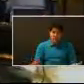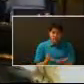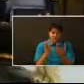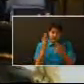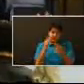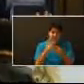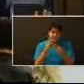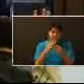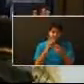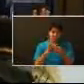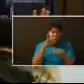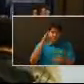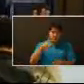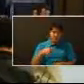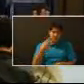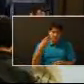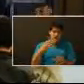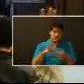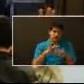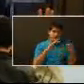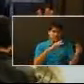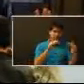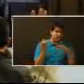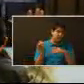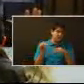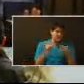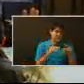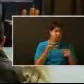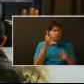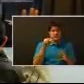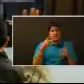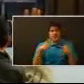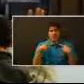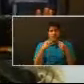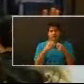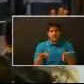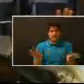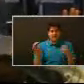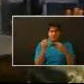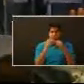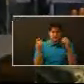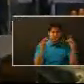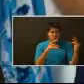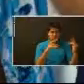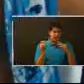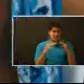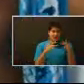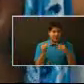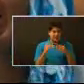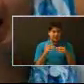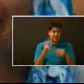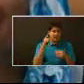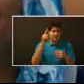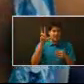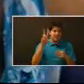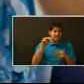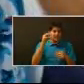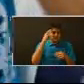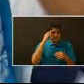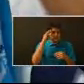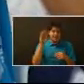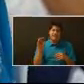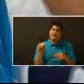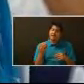el nombre de Jehová de los ejércitos, que no ha perdido a ninguna batalla, que no sabe qué es el